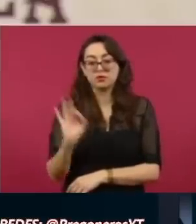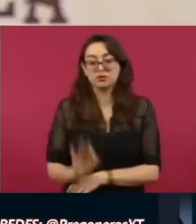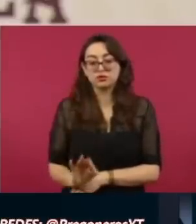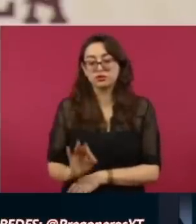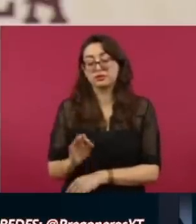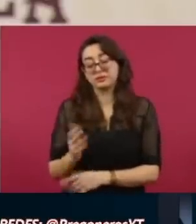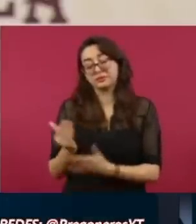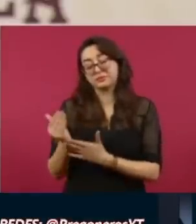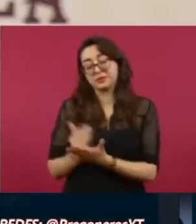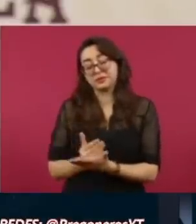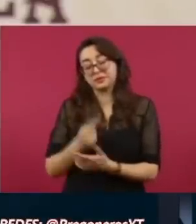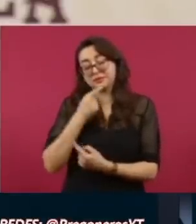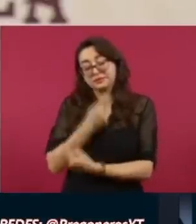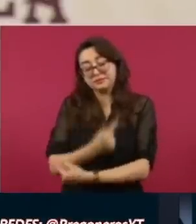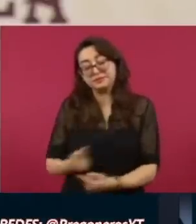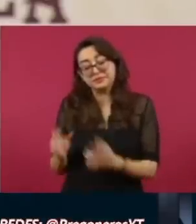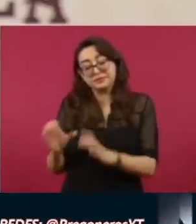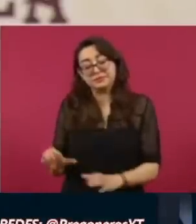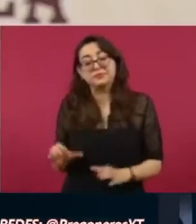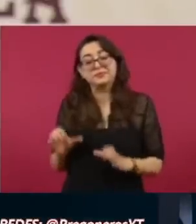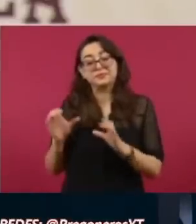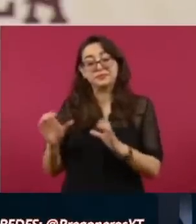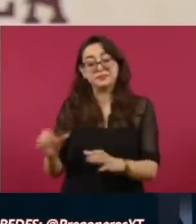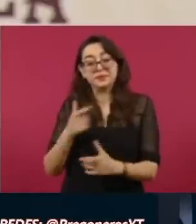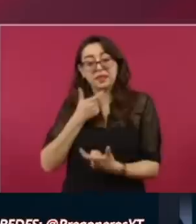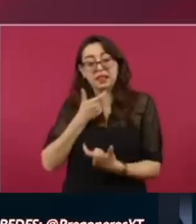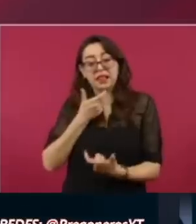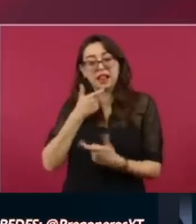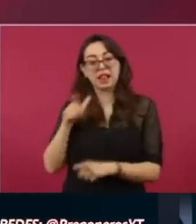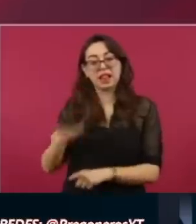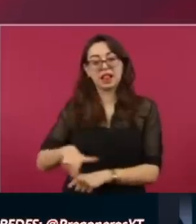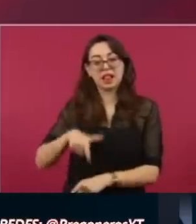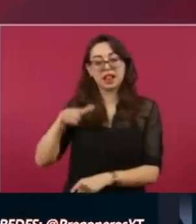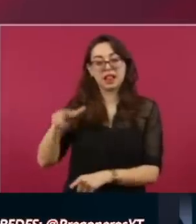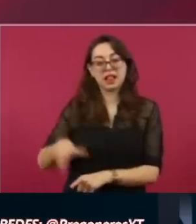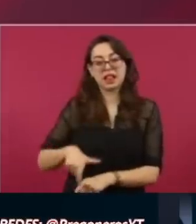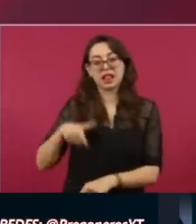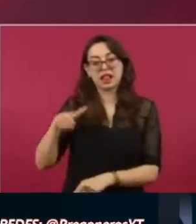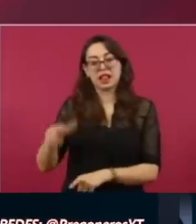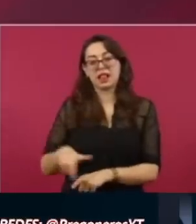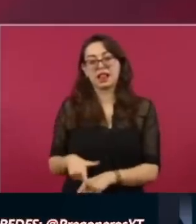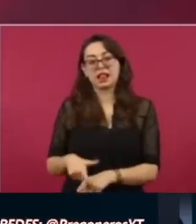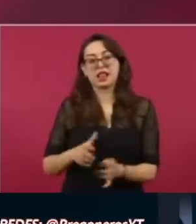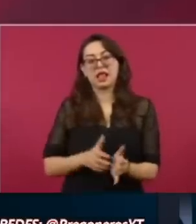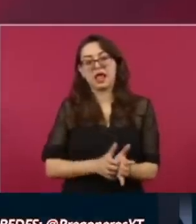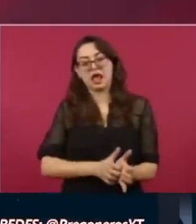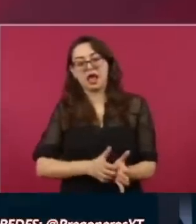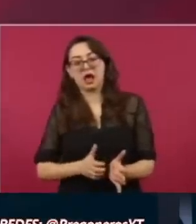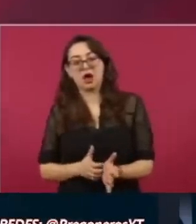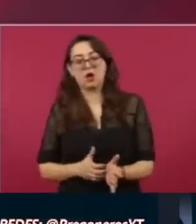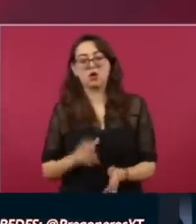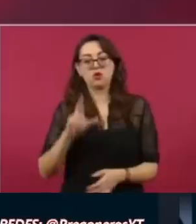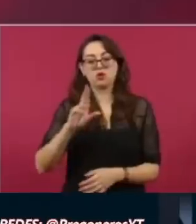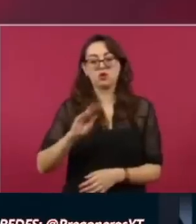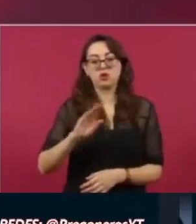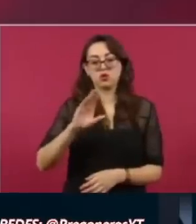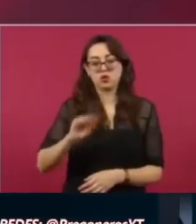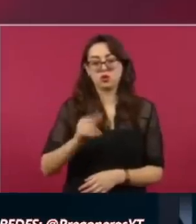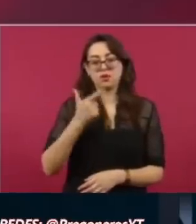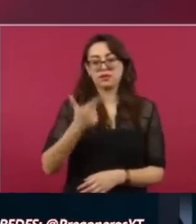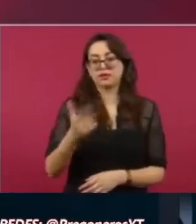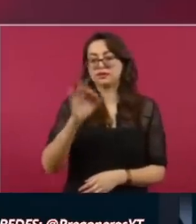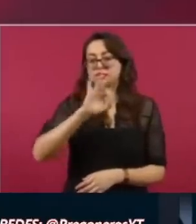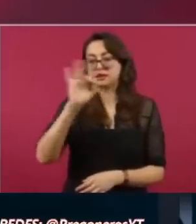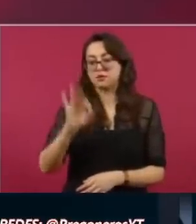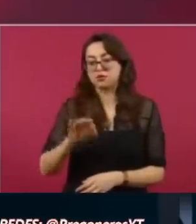niños y la tabla hace referencia como MOFA a un supuesto ahorro de 97% en los tratamientos del cáncer